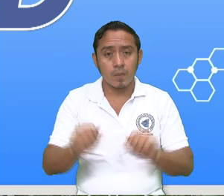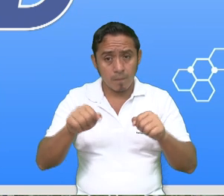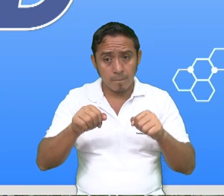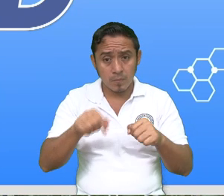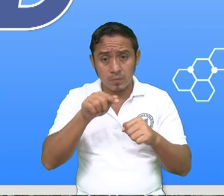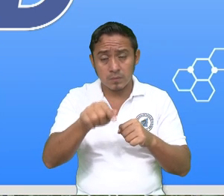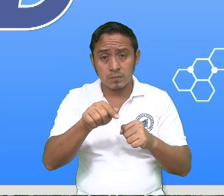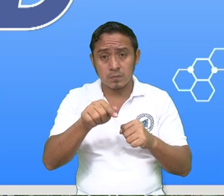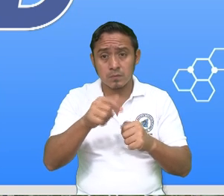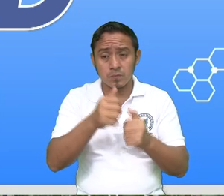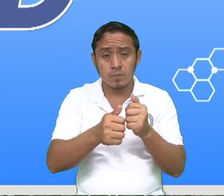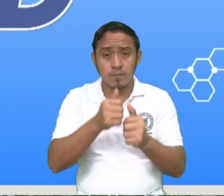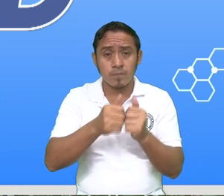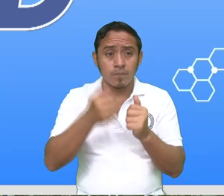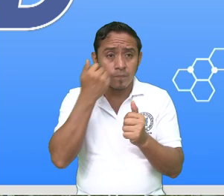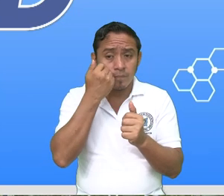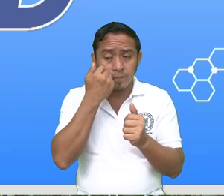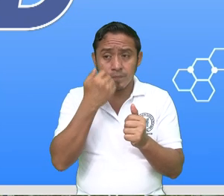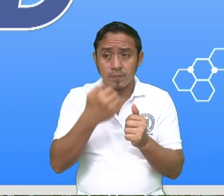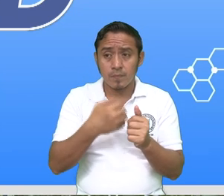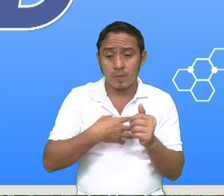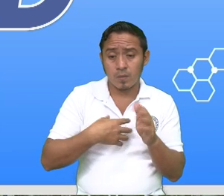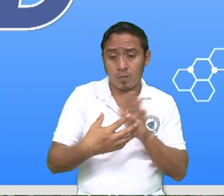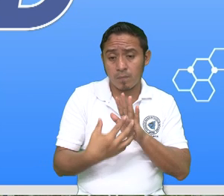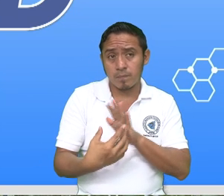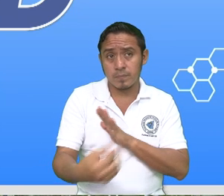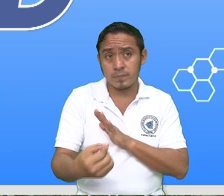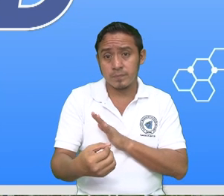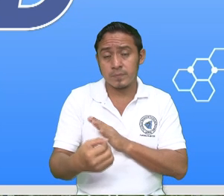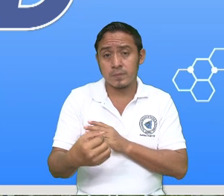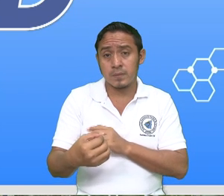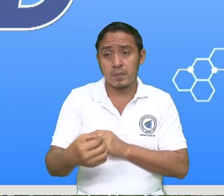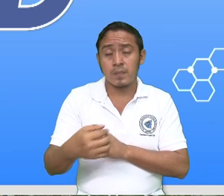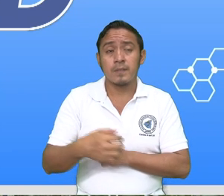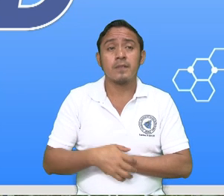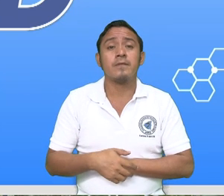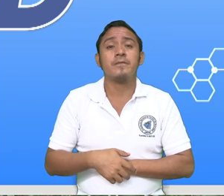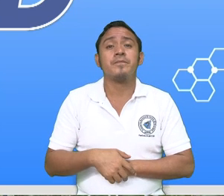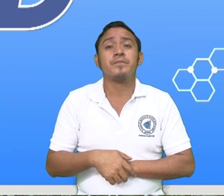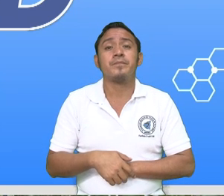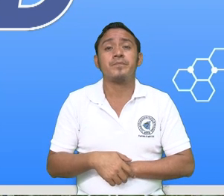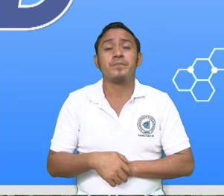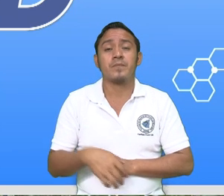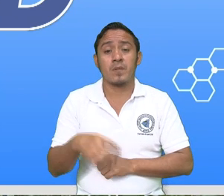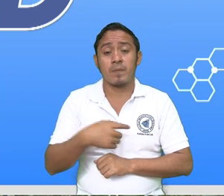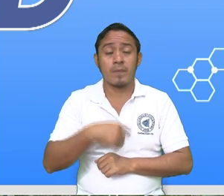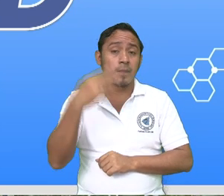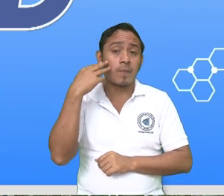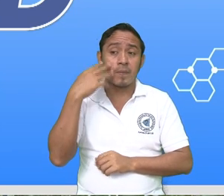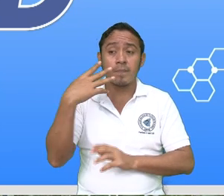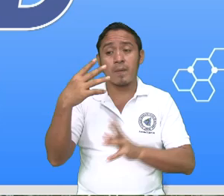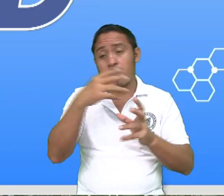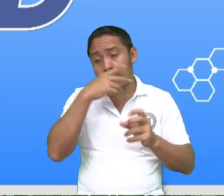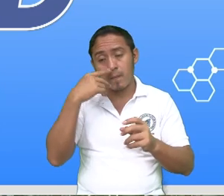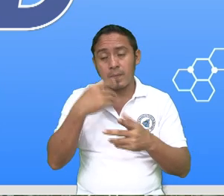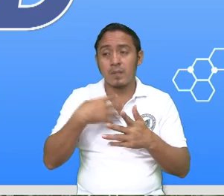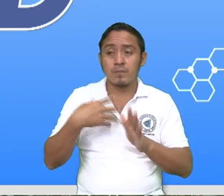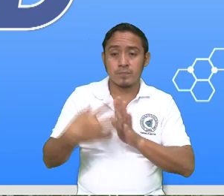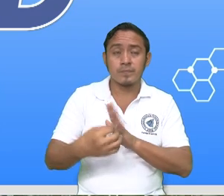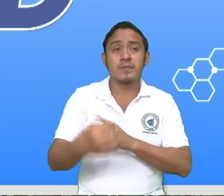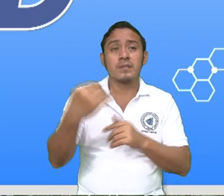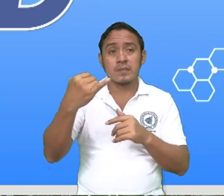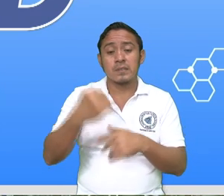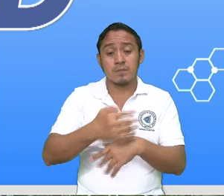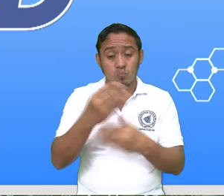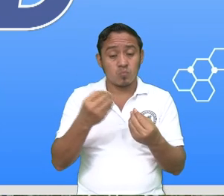está una enfermedad hereditaria congénitas y si hay una de hecho un gran grupo de anemia es de tipo